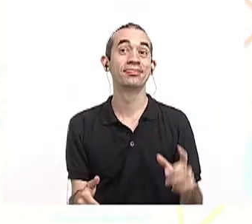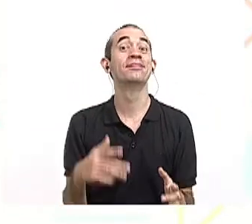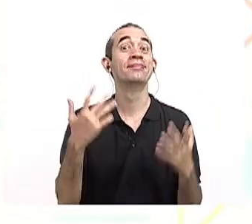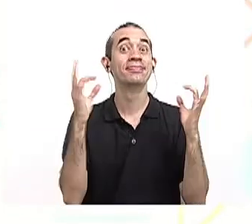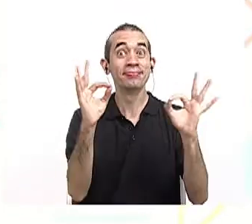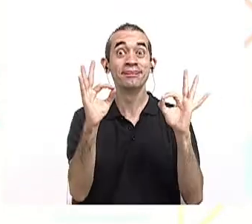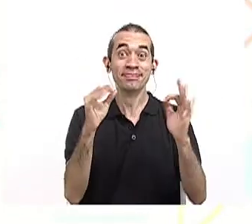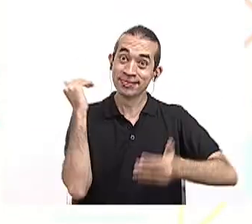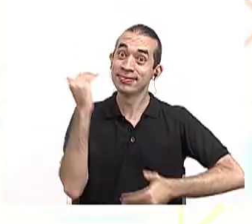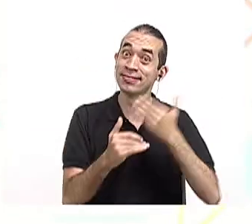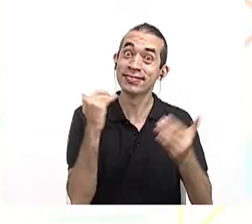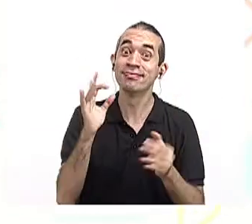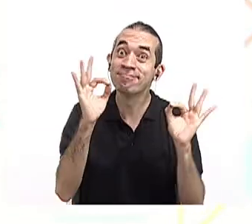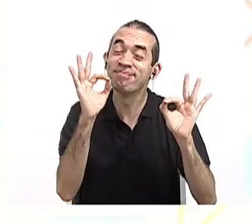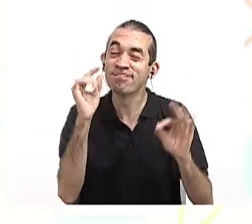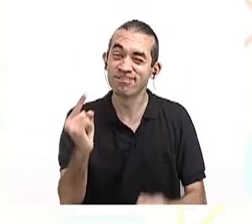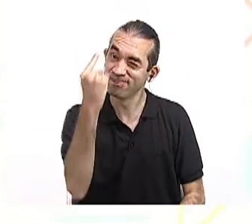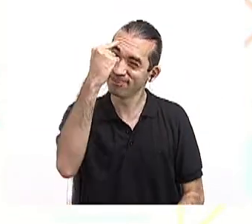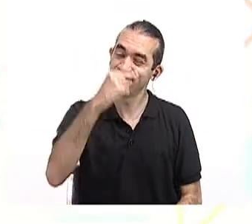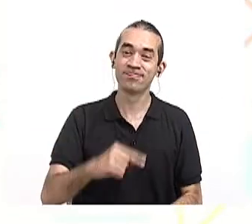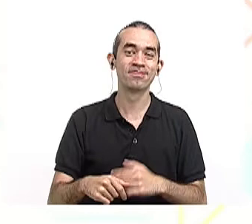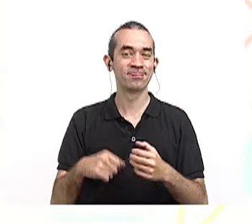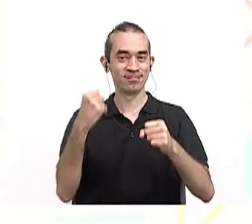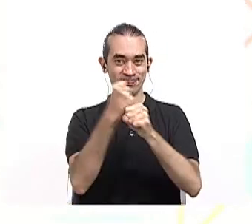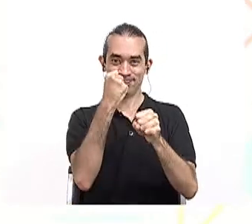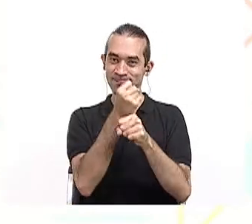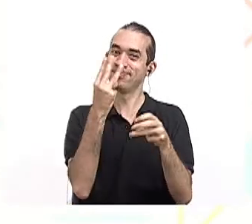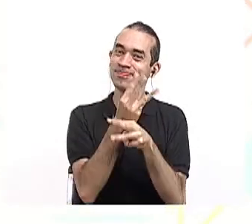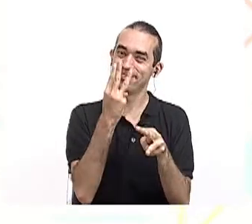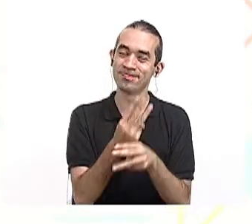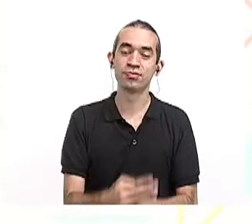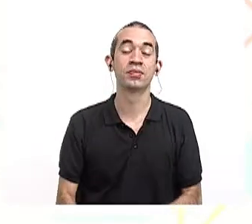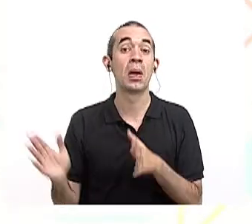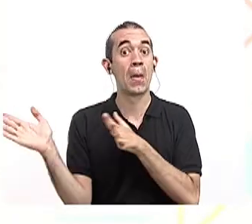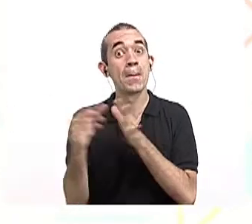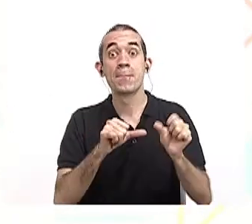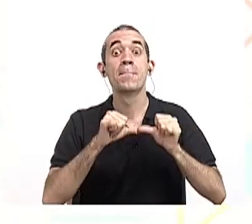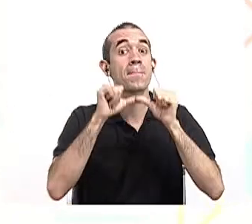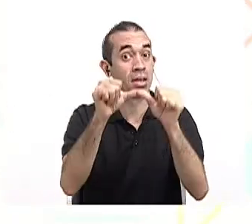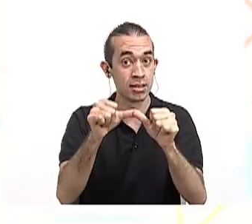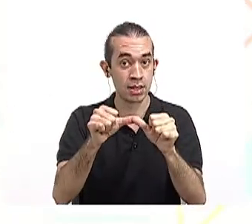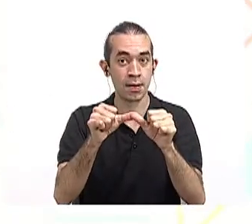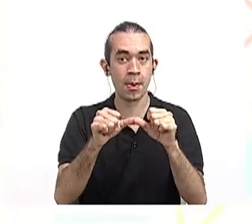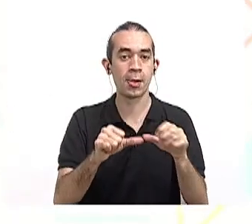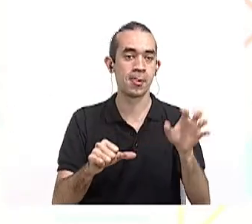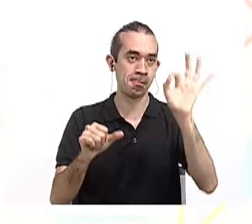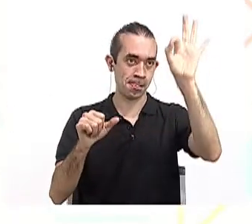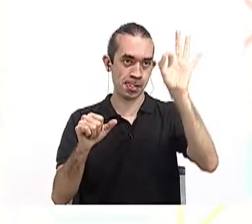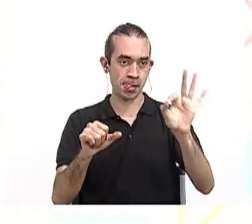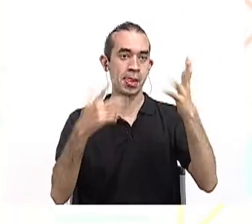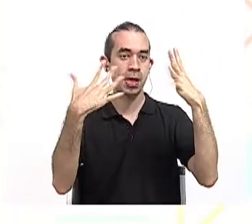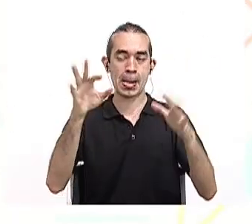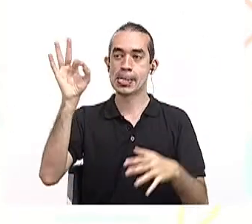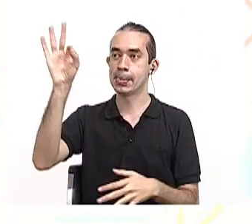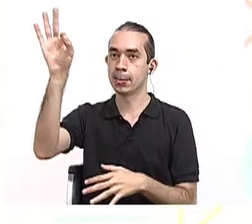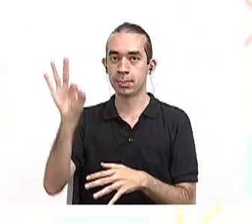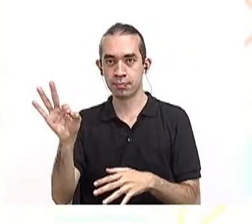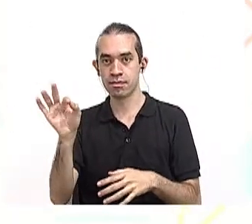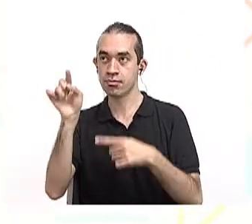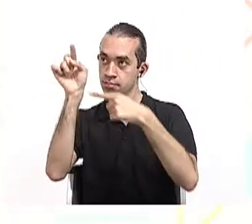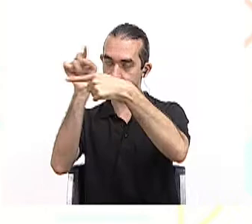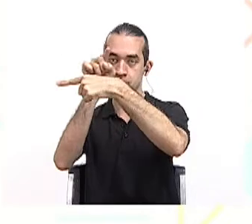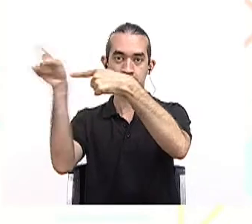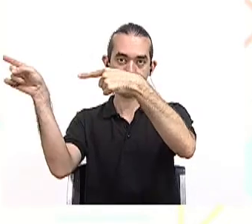Vamos avanzando en la operación. Continuemos ahora con el numerador de la segunda fracción.